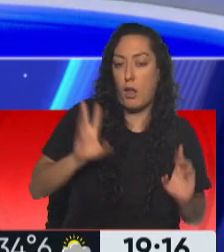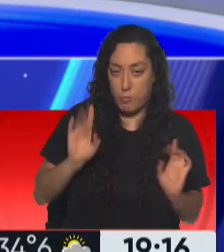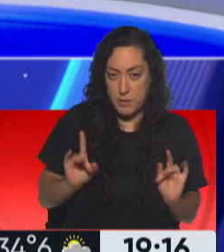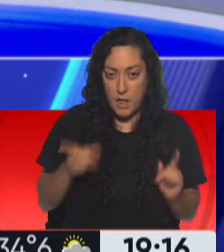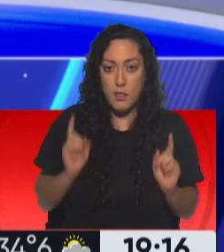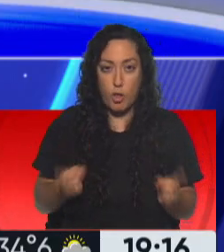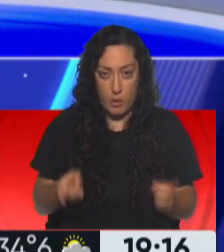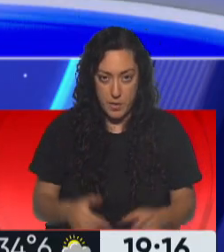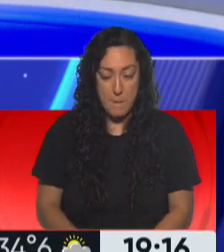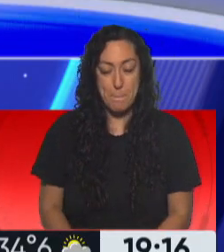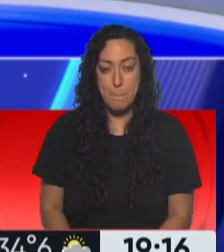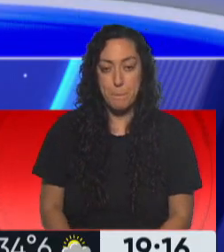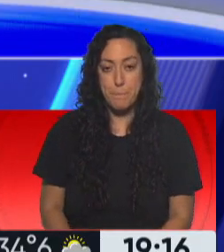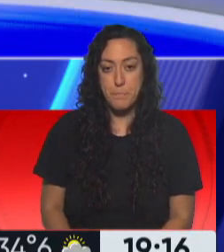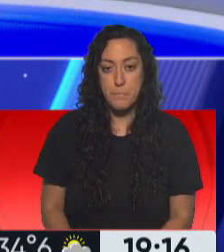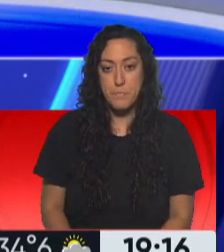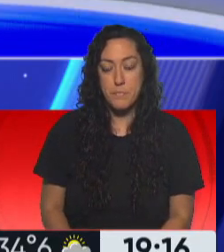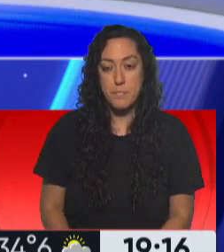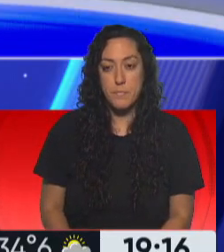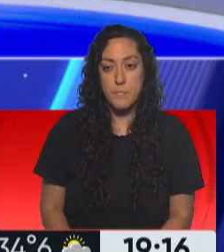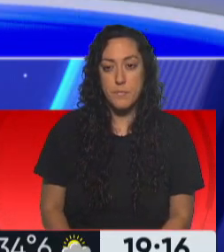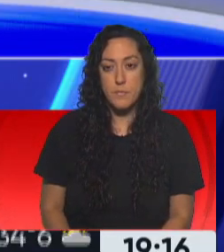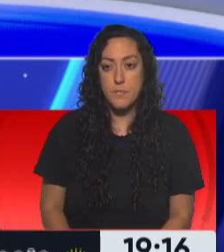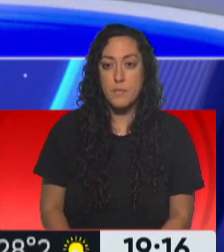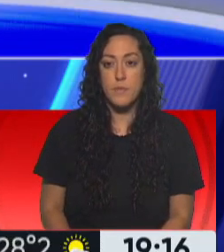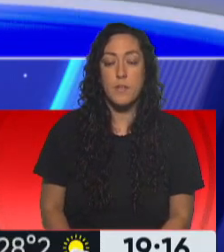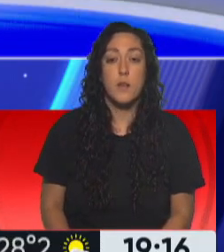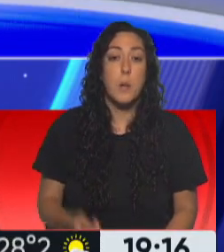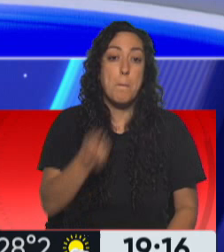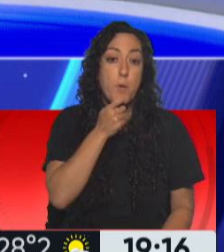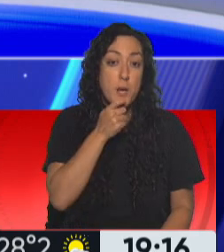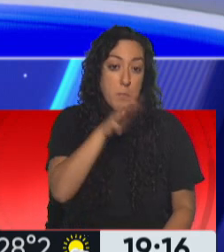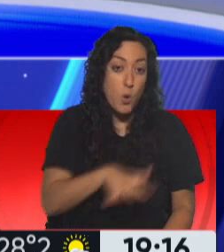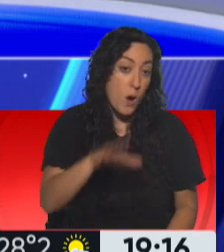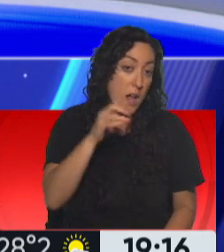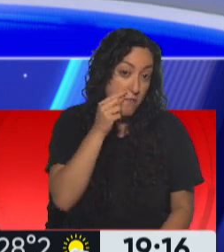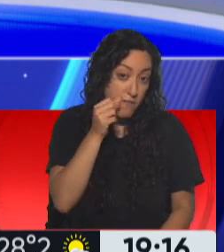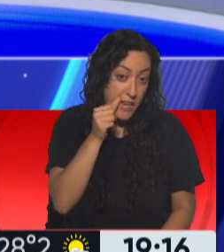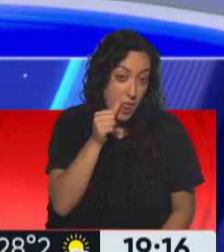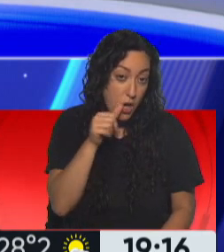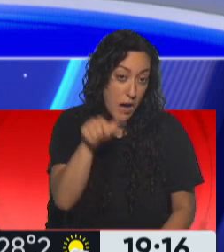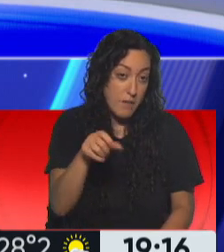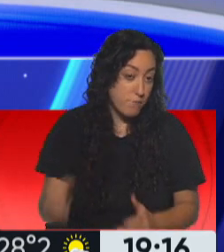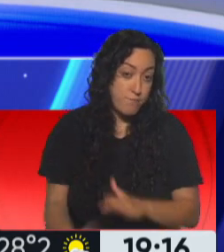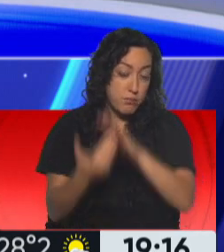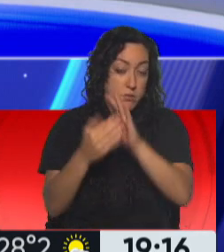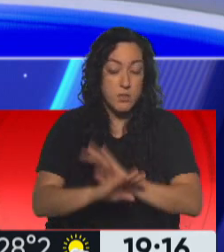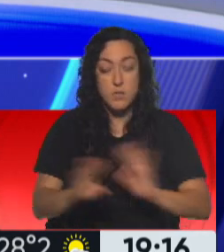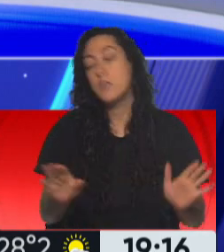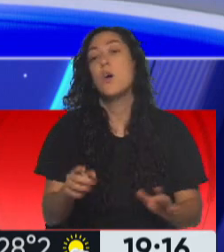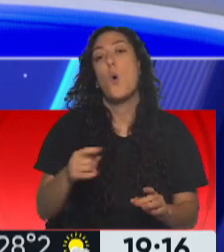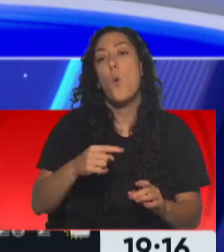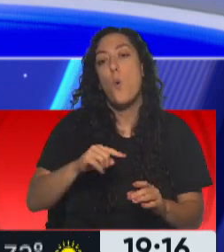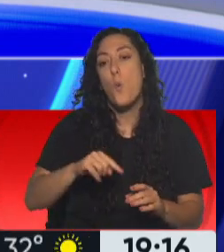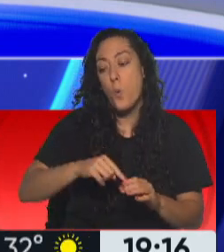complicada a la espera del regreso de la electricidad. Por ejemplo, ¿dónde está Alfredo? Bueno, hoy Alfredo está en un lugar clave. En una cuadra había vuelto